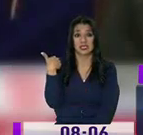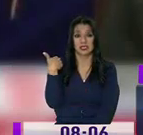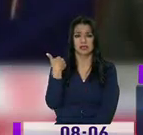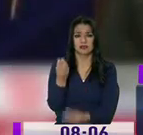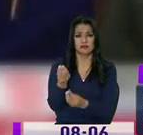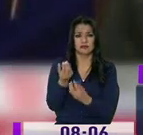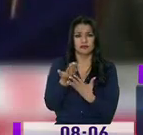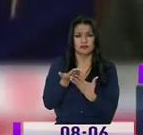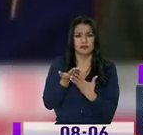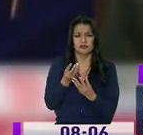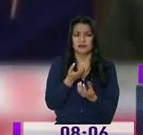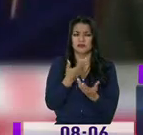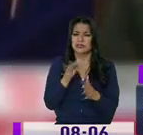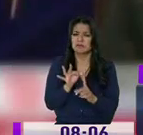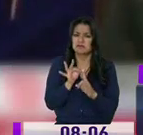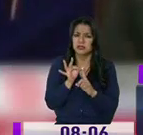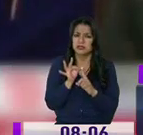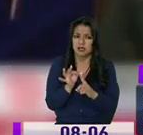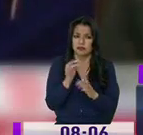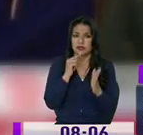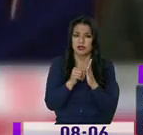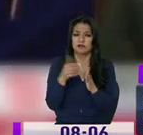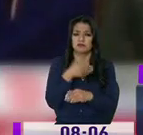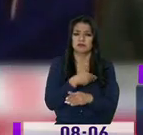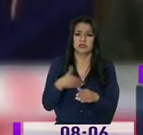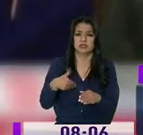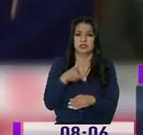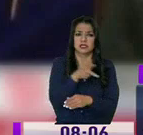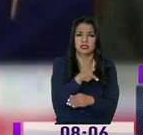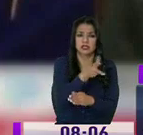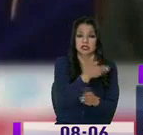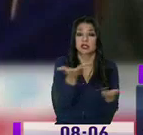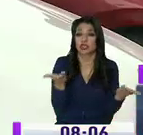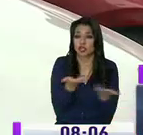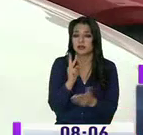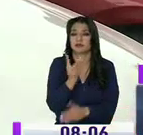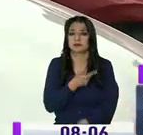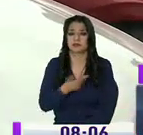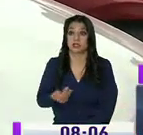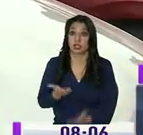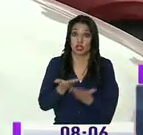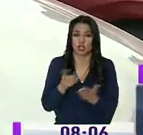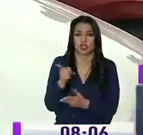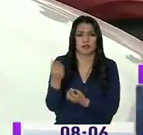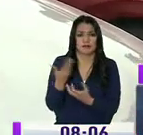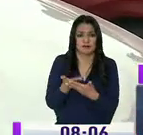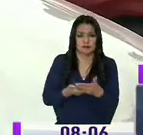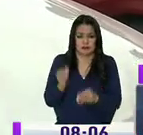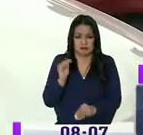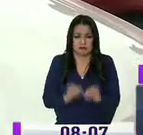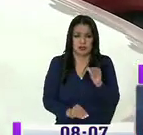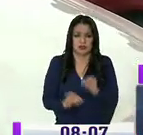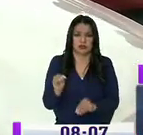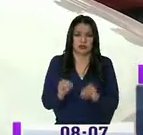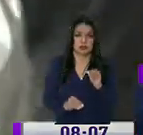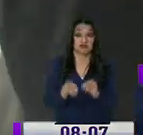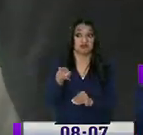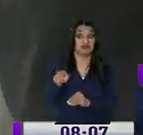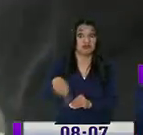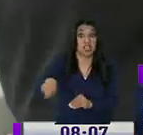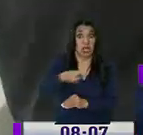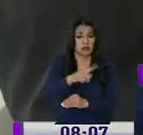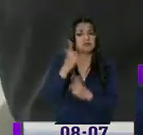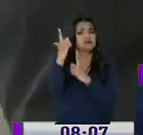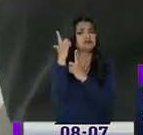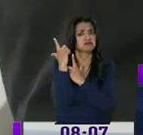información sobre el traslado del presidente y del vicepresidente. Aparentemente, muchos de ellos tendrían instrucción militar en